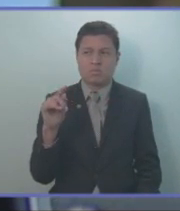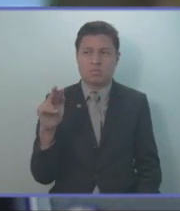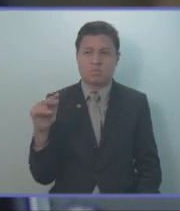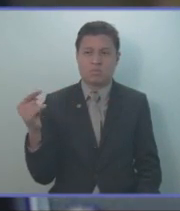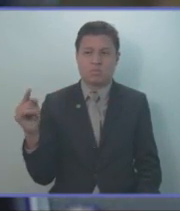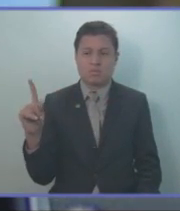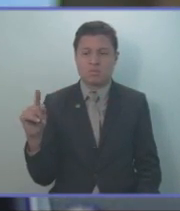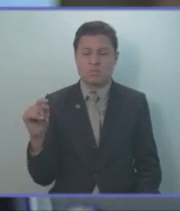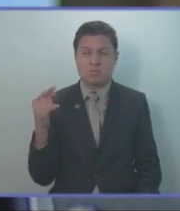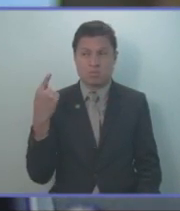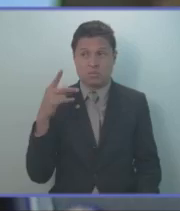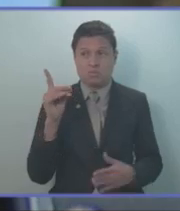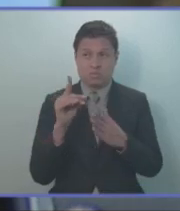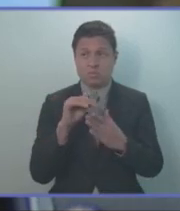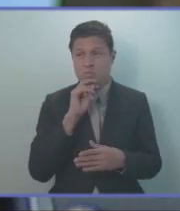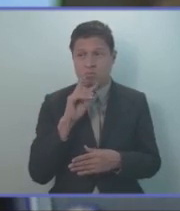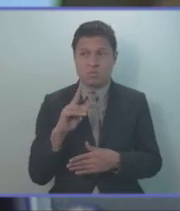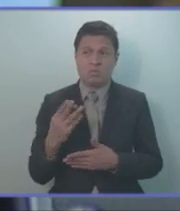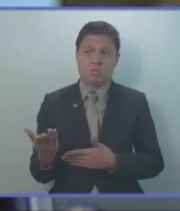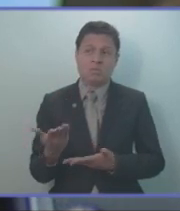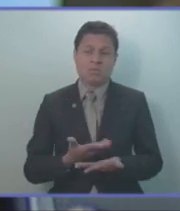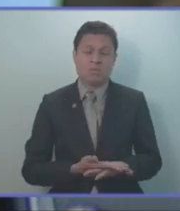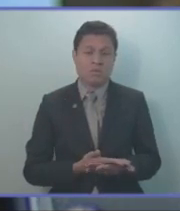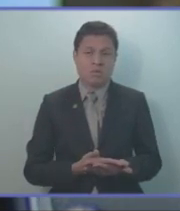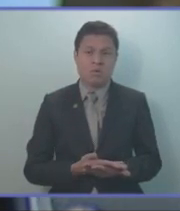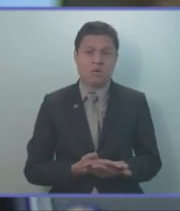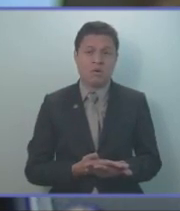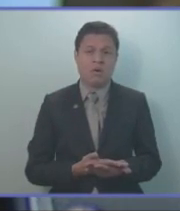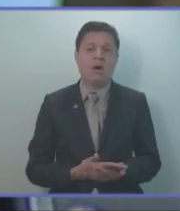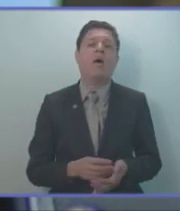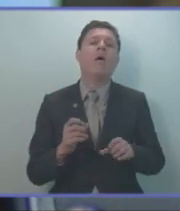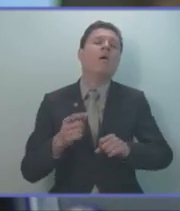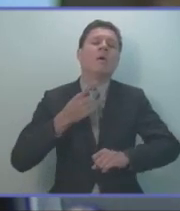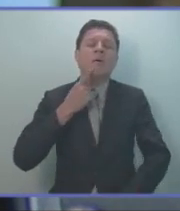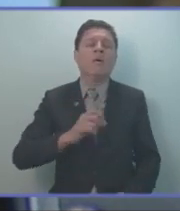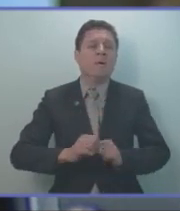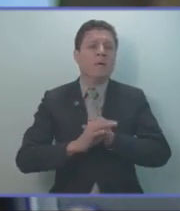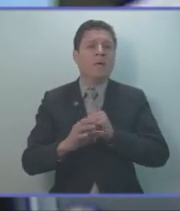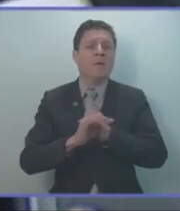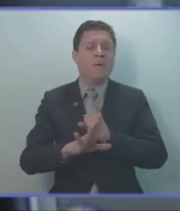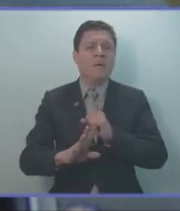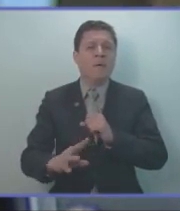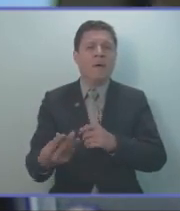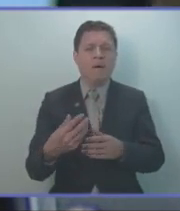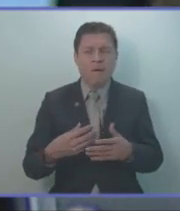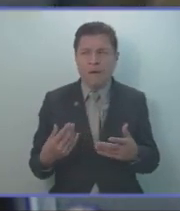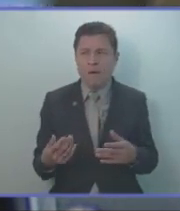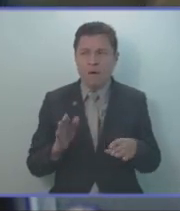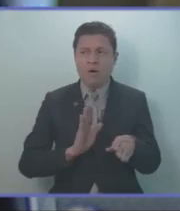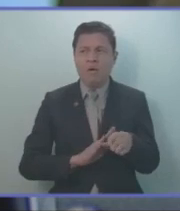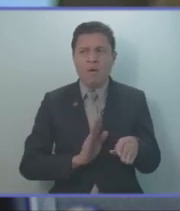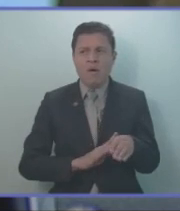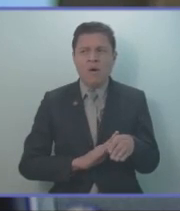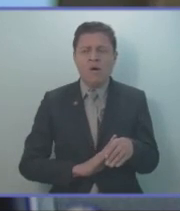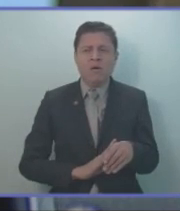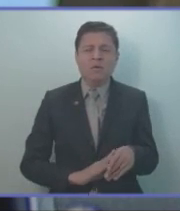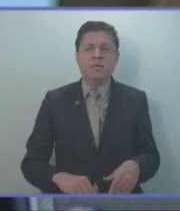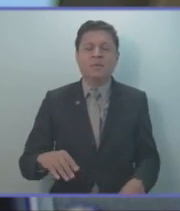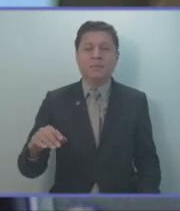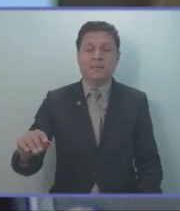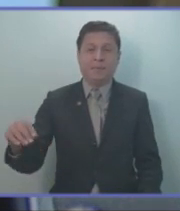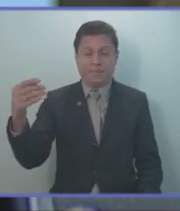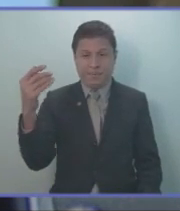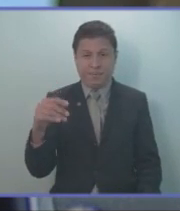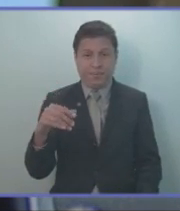808-4-2013-1, moción de diputados del FMLN, en el sentido se emita pronunciamiento público haciendo un llamado a las naciones del